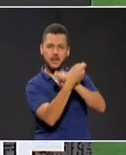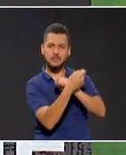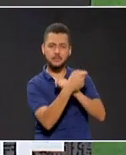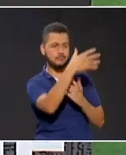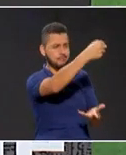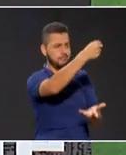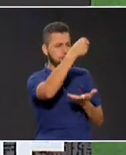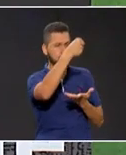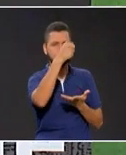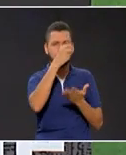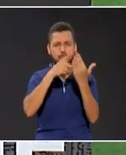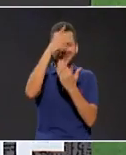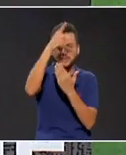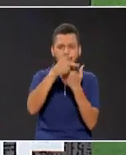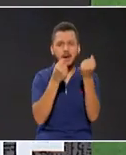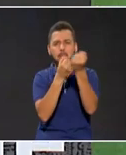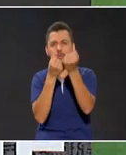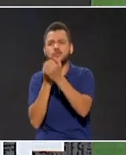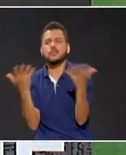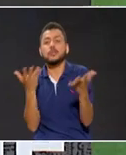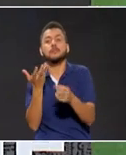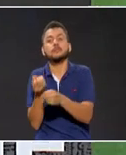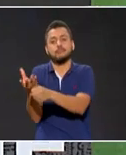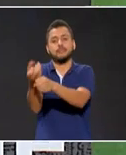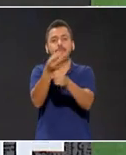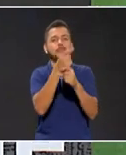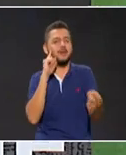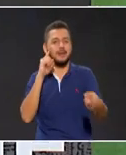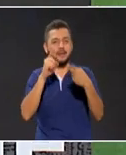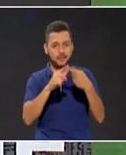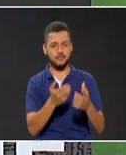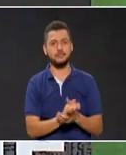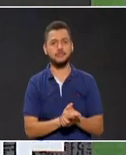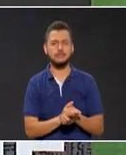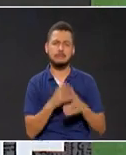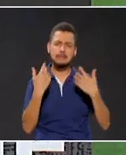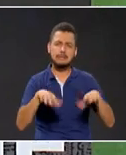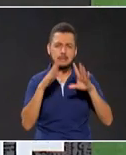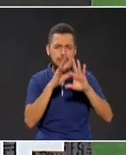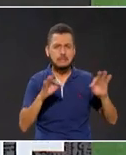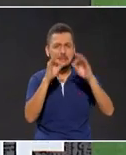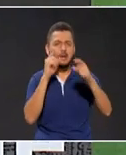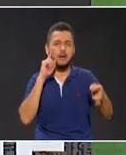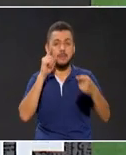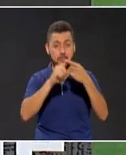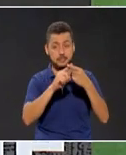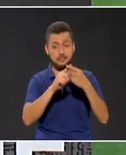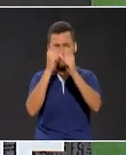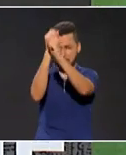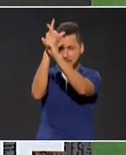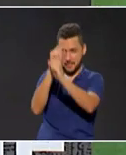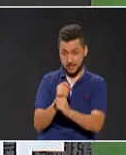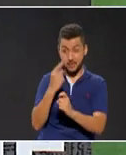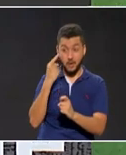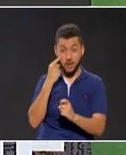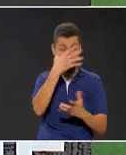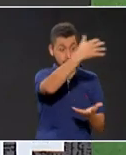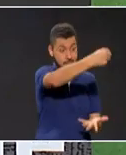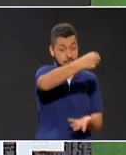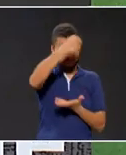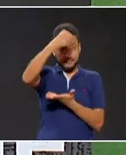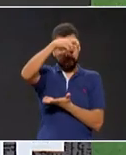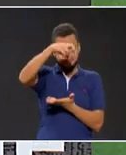ellos en cuanto a la asignación de los recursos y la destinación de los mismos. La pregunta es, ¿cuál es